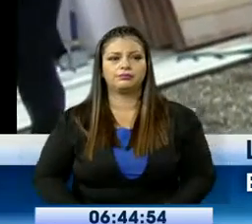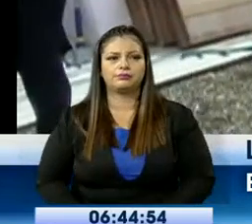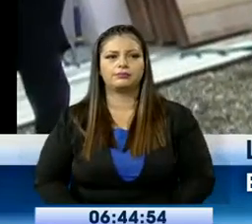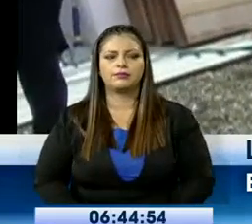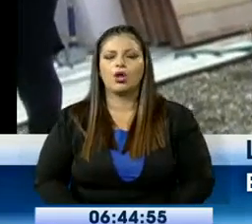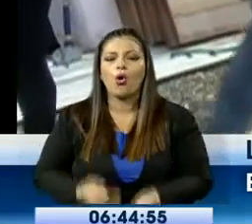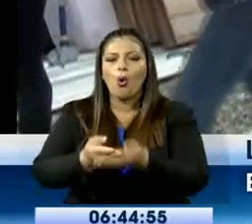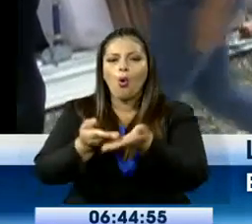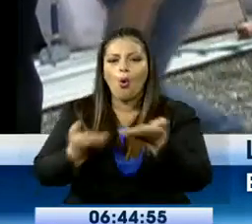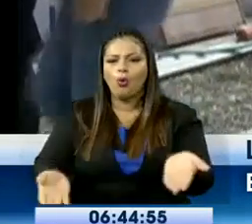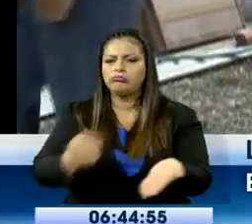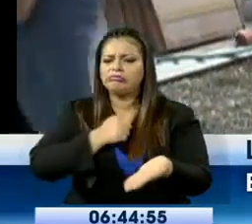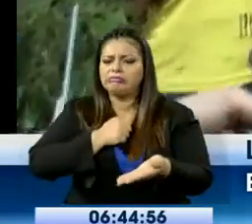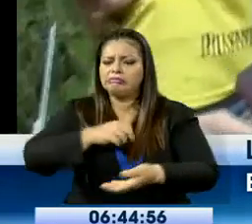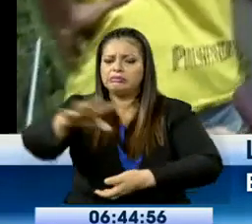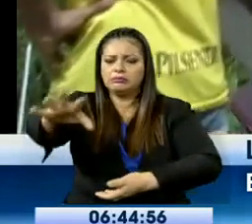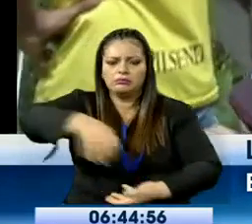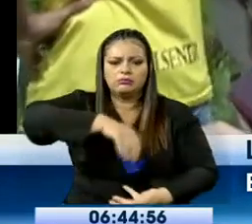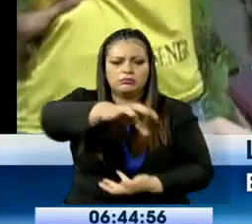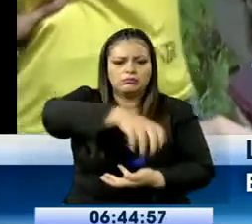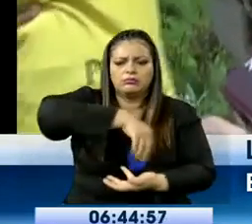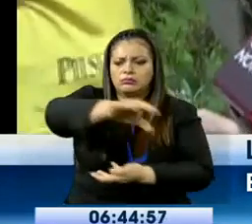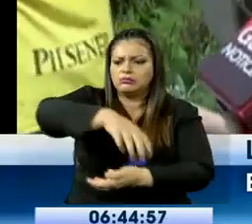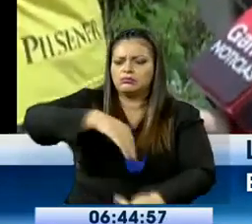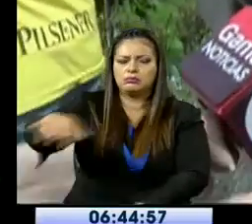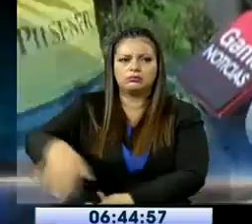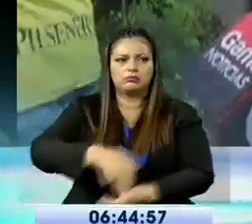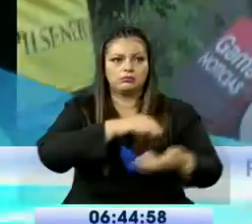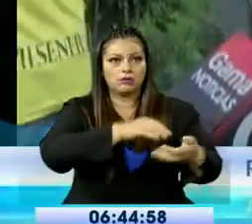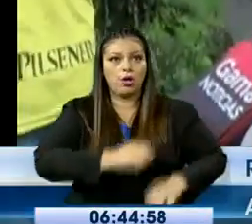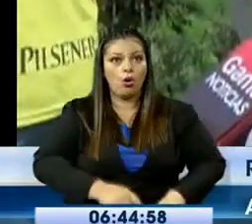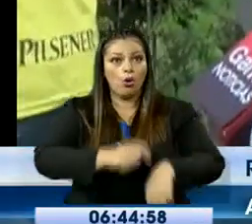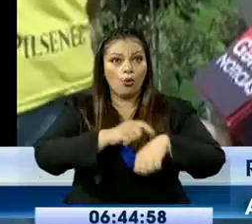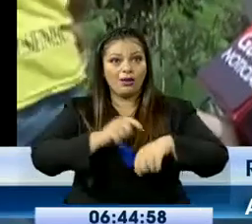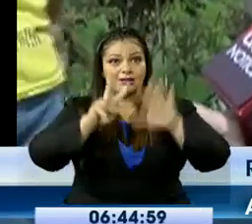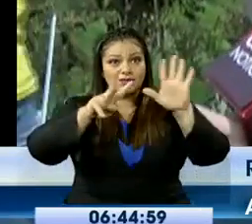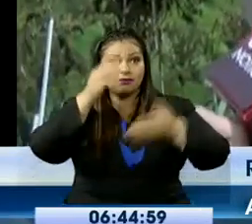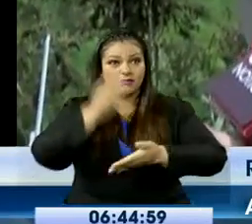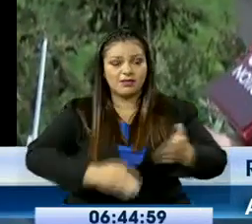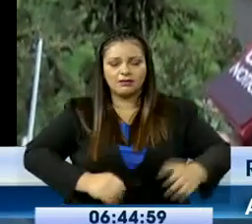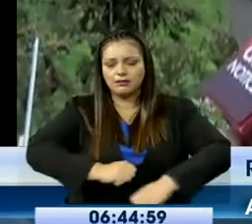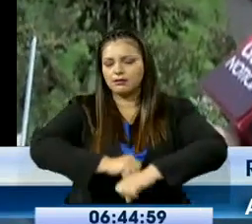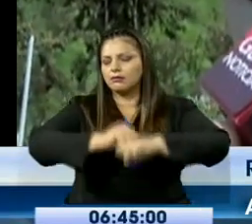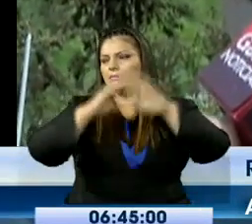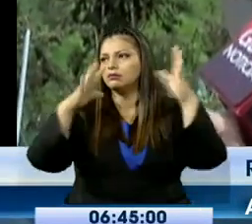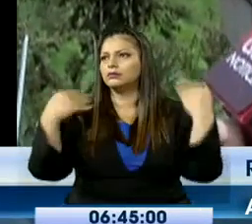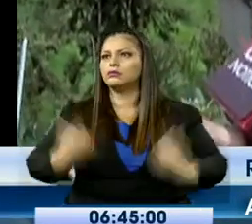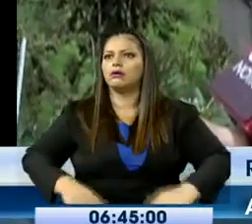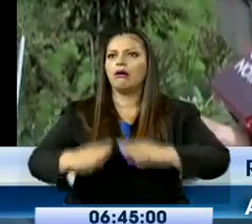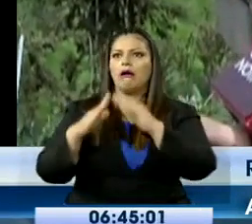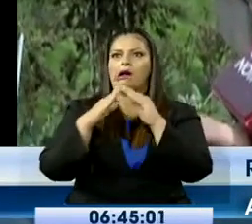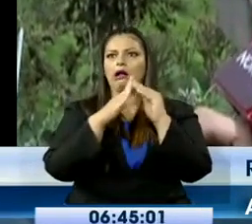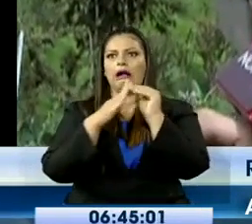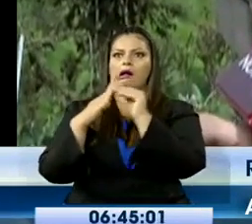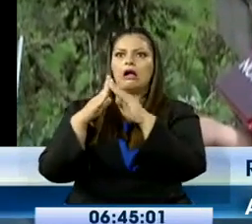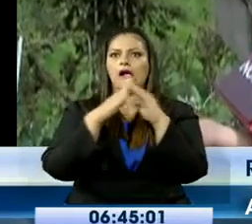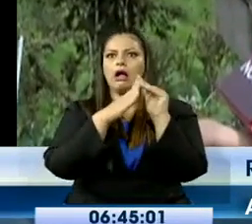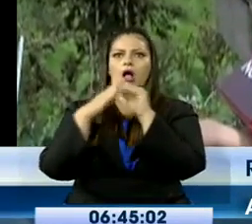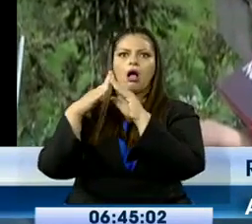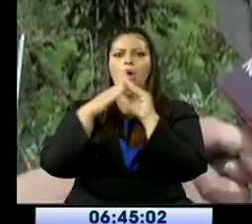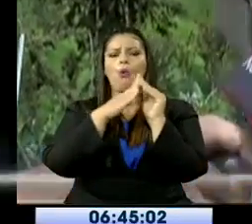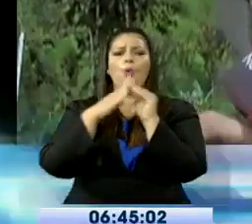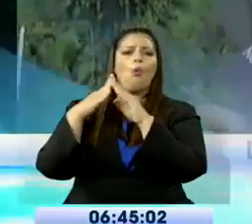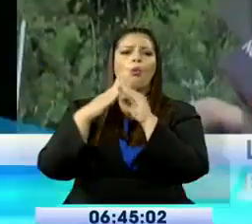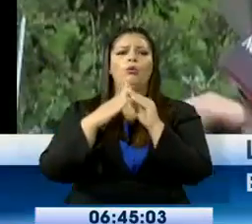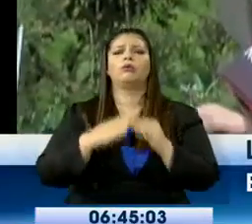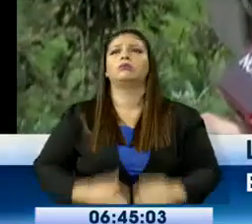salvar parte de sus enseres. A las 7:30 de la mañana fue. Y suerte que fue, dando gracias a Dios, fue de día.